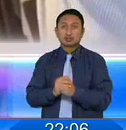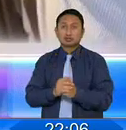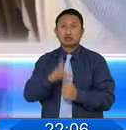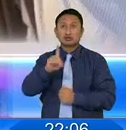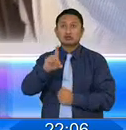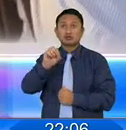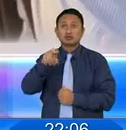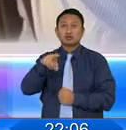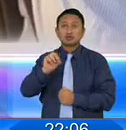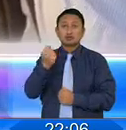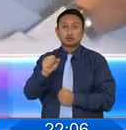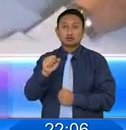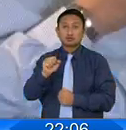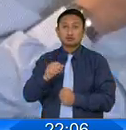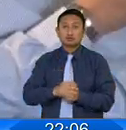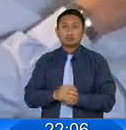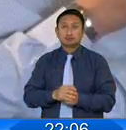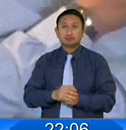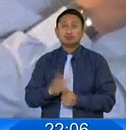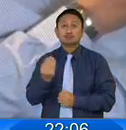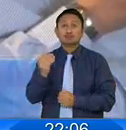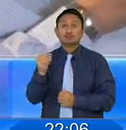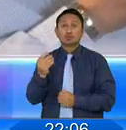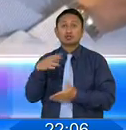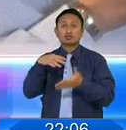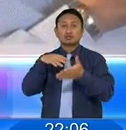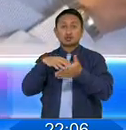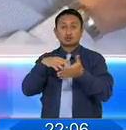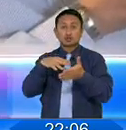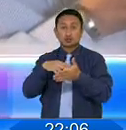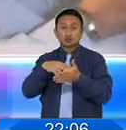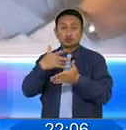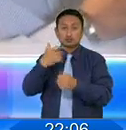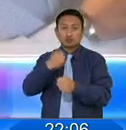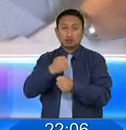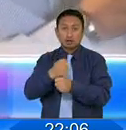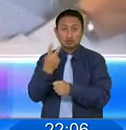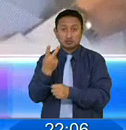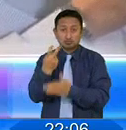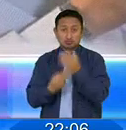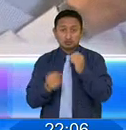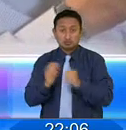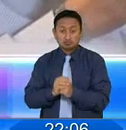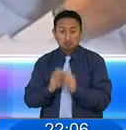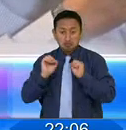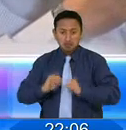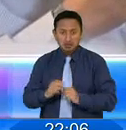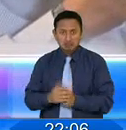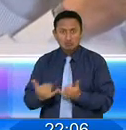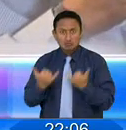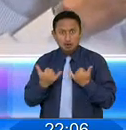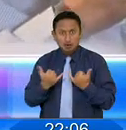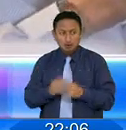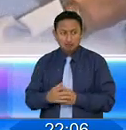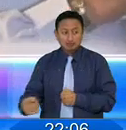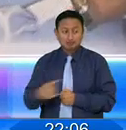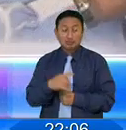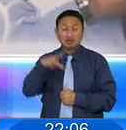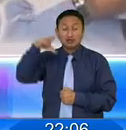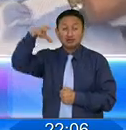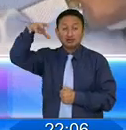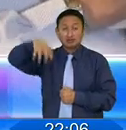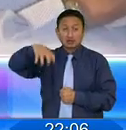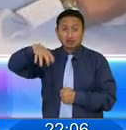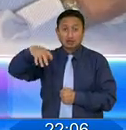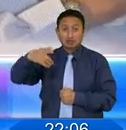Donoso estará a cargo. Los jóvenes estudien y trabajen. Es perverso que el Estado ecuatoriano